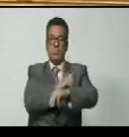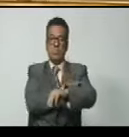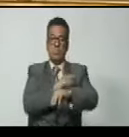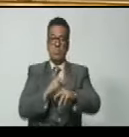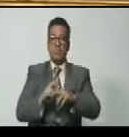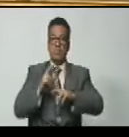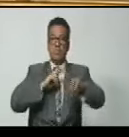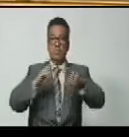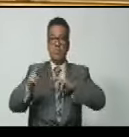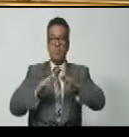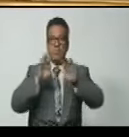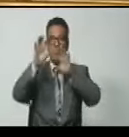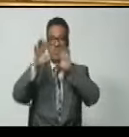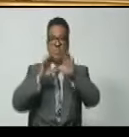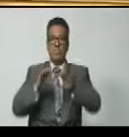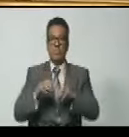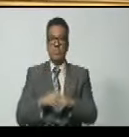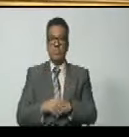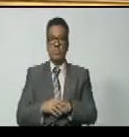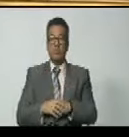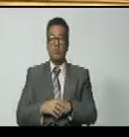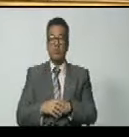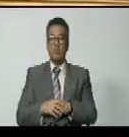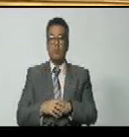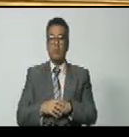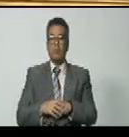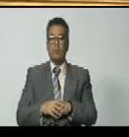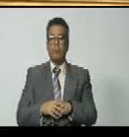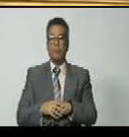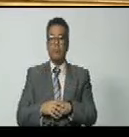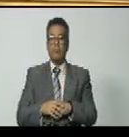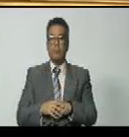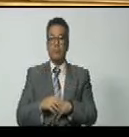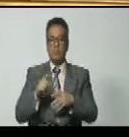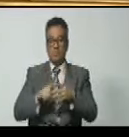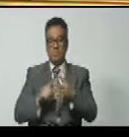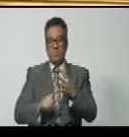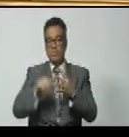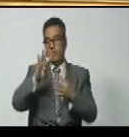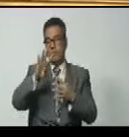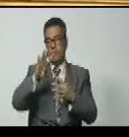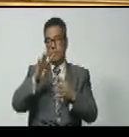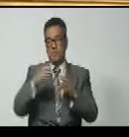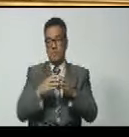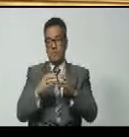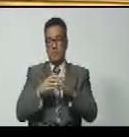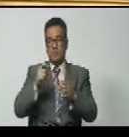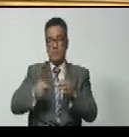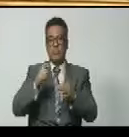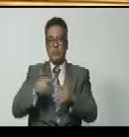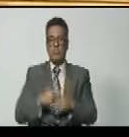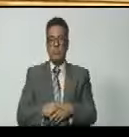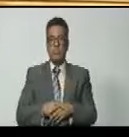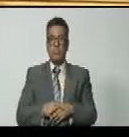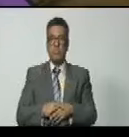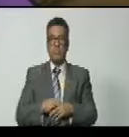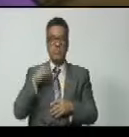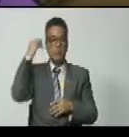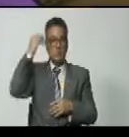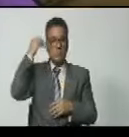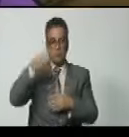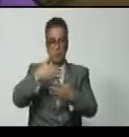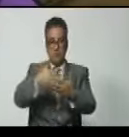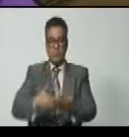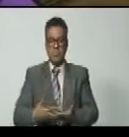Popular para las Relaciones Exteriores. Cuarto punto del orden del día, ciudadana secretaria. Considerar